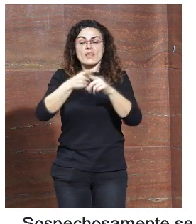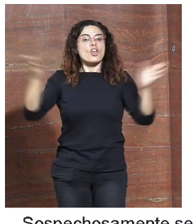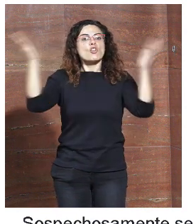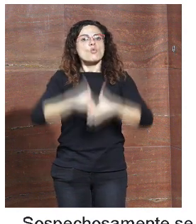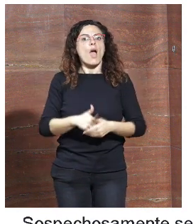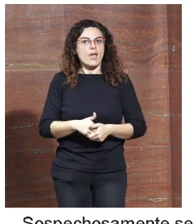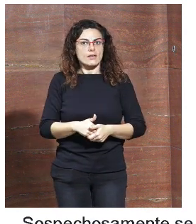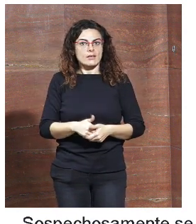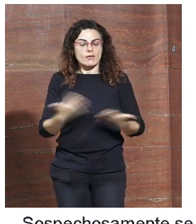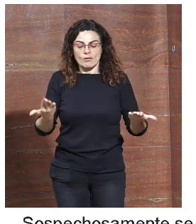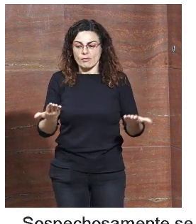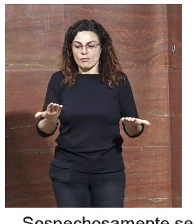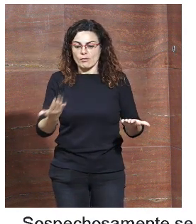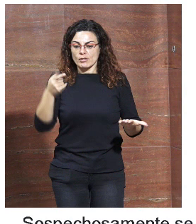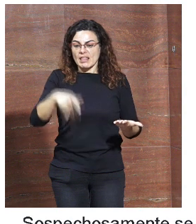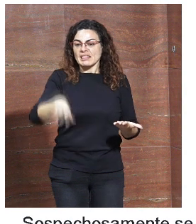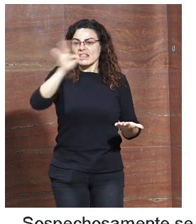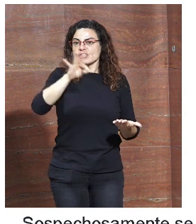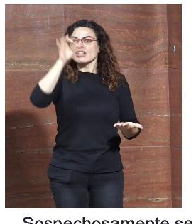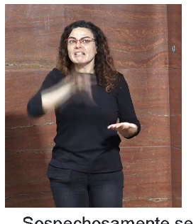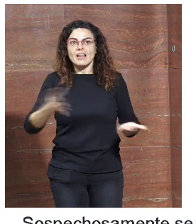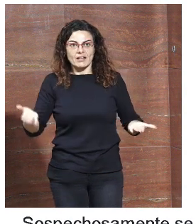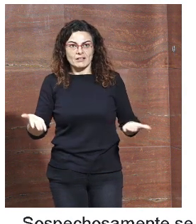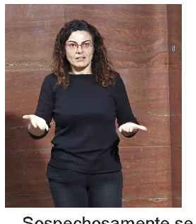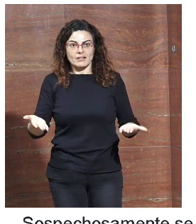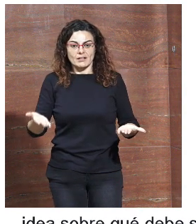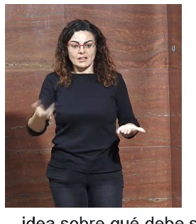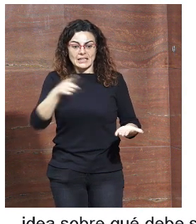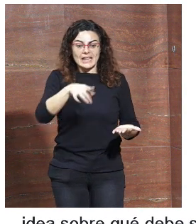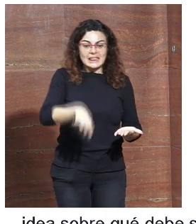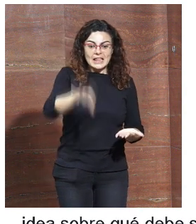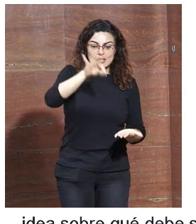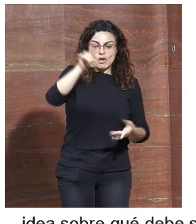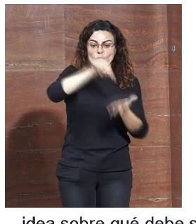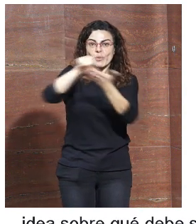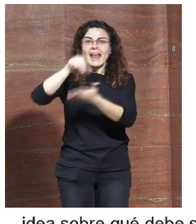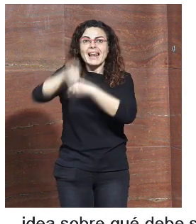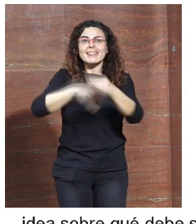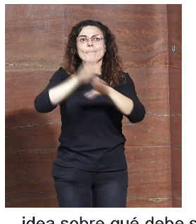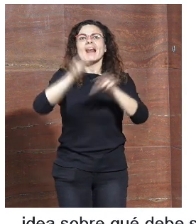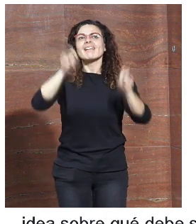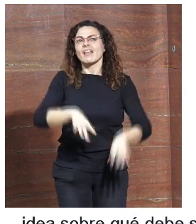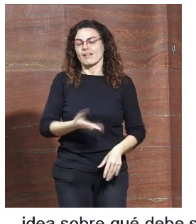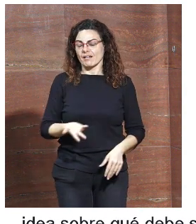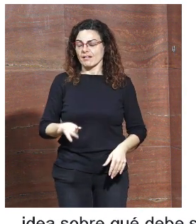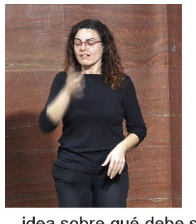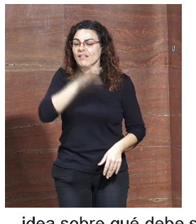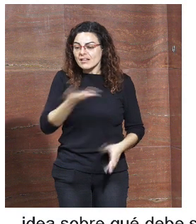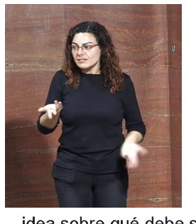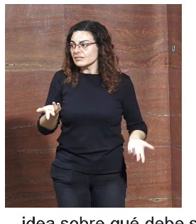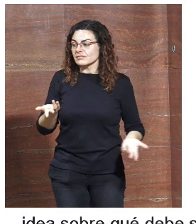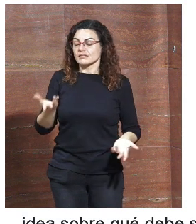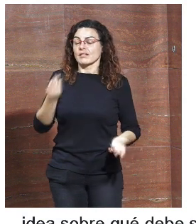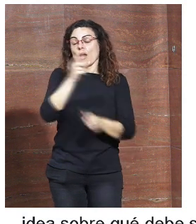está haciendo la ciudad? ¿Quién está tomando estas decisiones? Y sobre todo, ¿para quién se está haciendo la ciudad? Tenemos unos diagnósticos muy